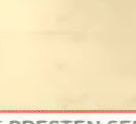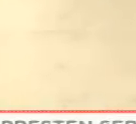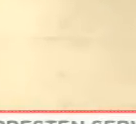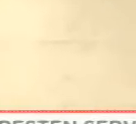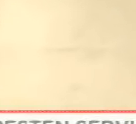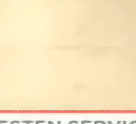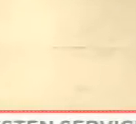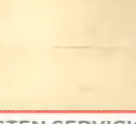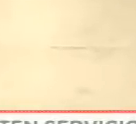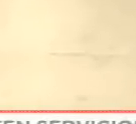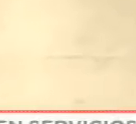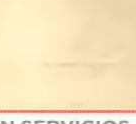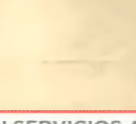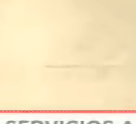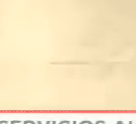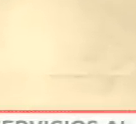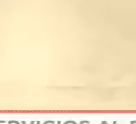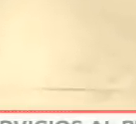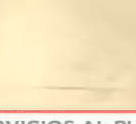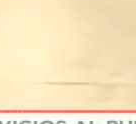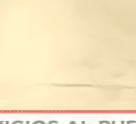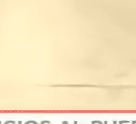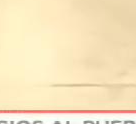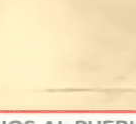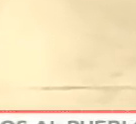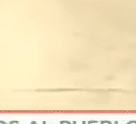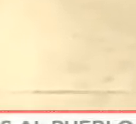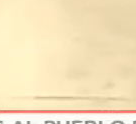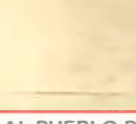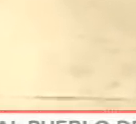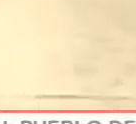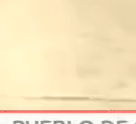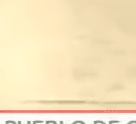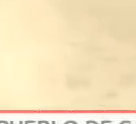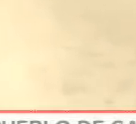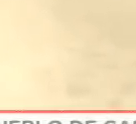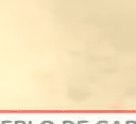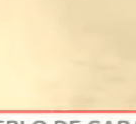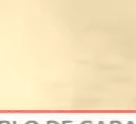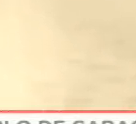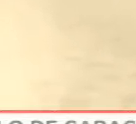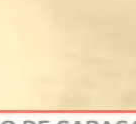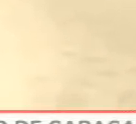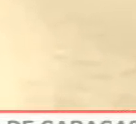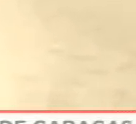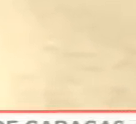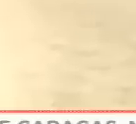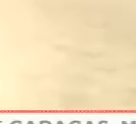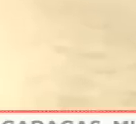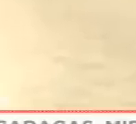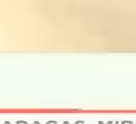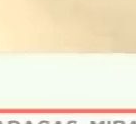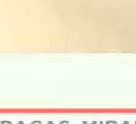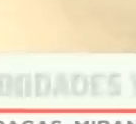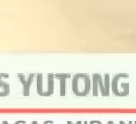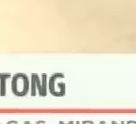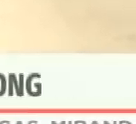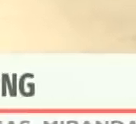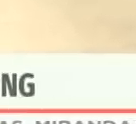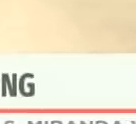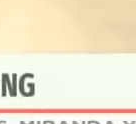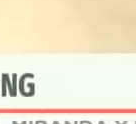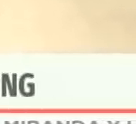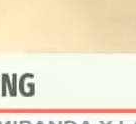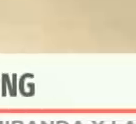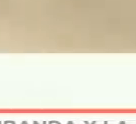aquí desplegados con una gran cantidad de autobuses, más de 250 autobuses que hemos ido fortaleciendo,